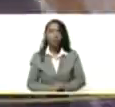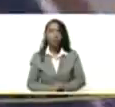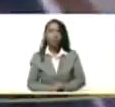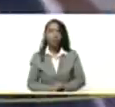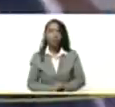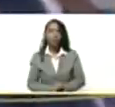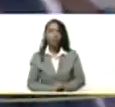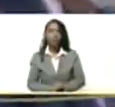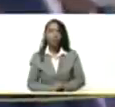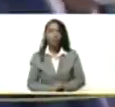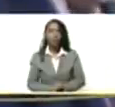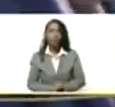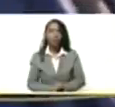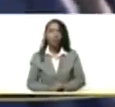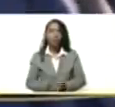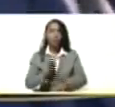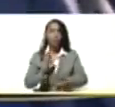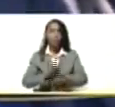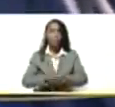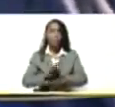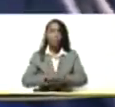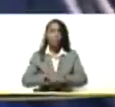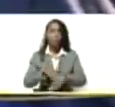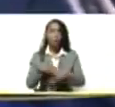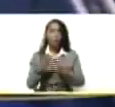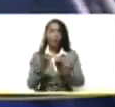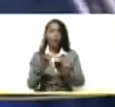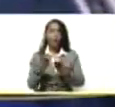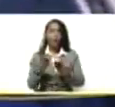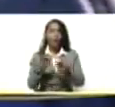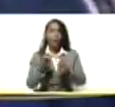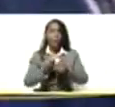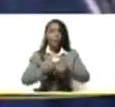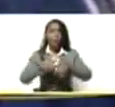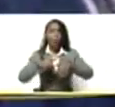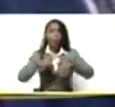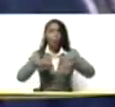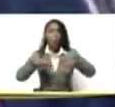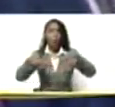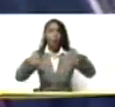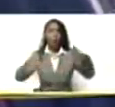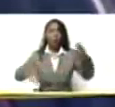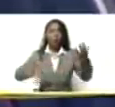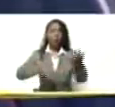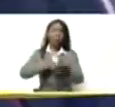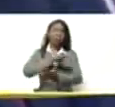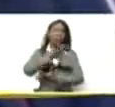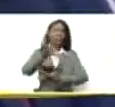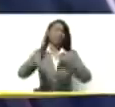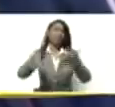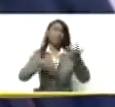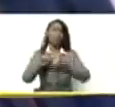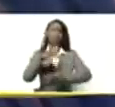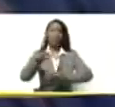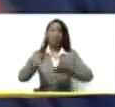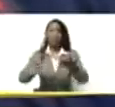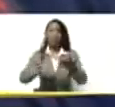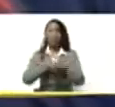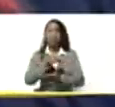emprendedores saben lo que quieren hacer cómo hacerlo pero cuando les toca ir a un banco